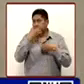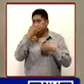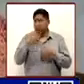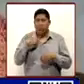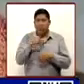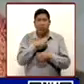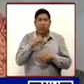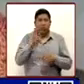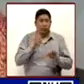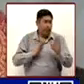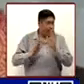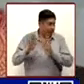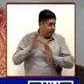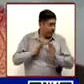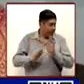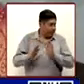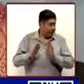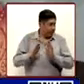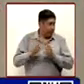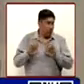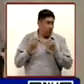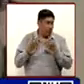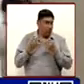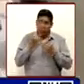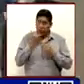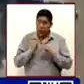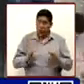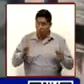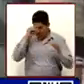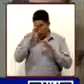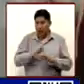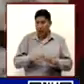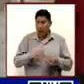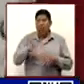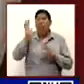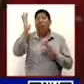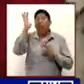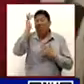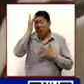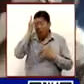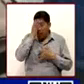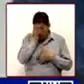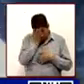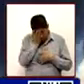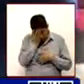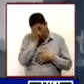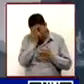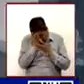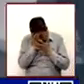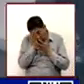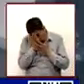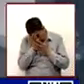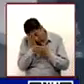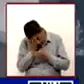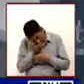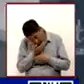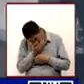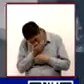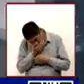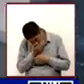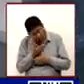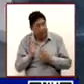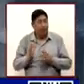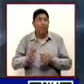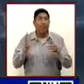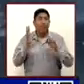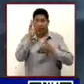Nosotros estamos muy preocupados por el exceso número de niños enfermos. Las temperaturas continúan bajando en el departamento